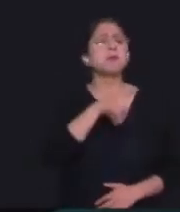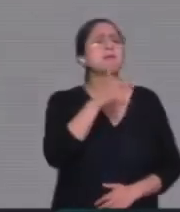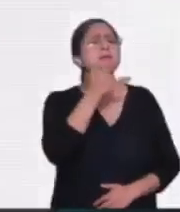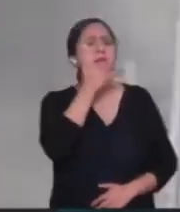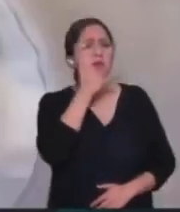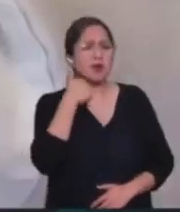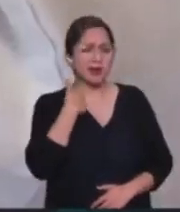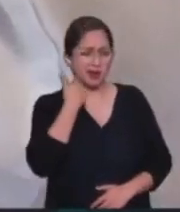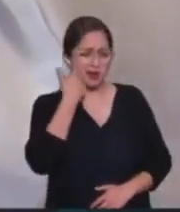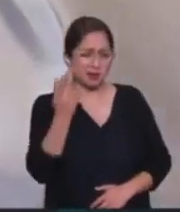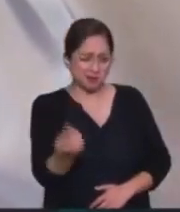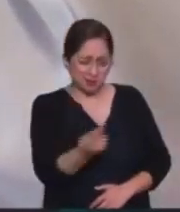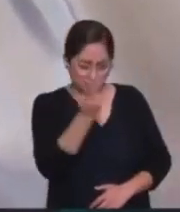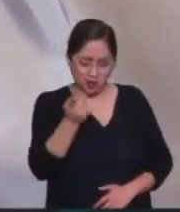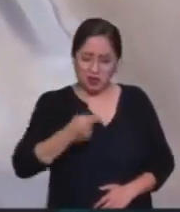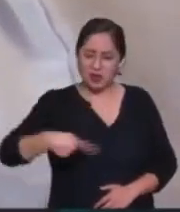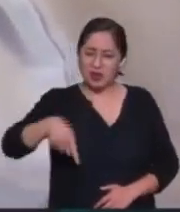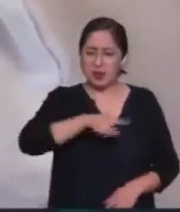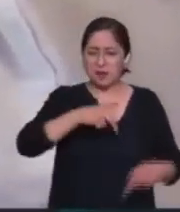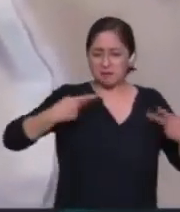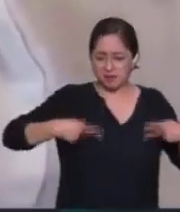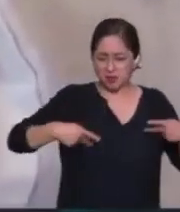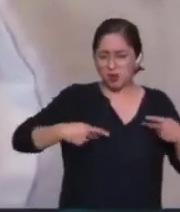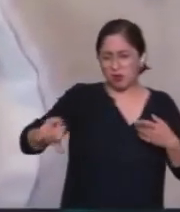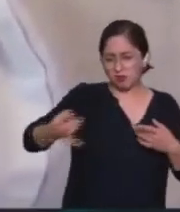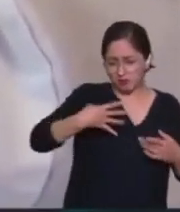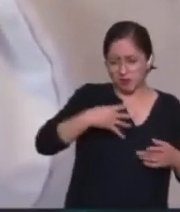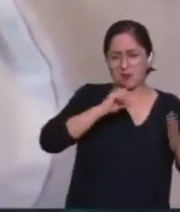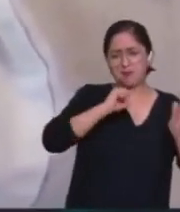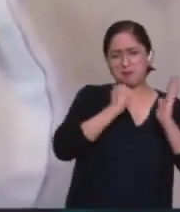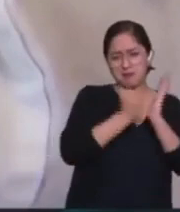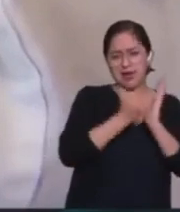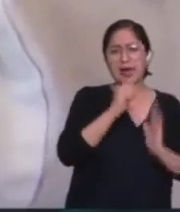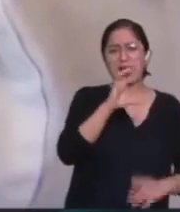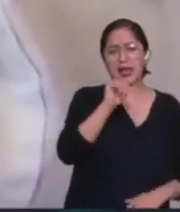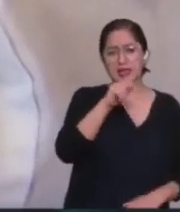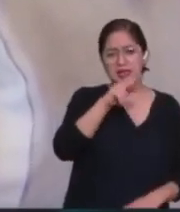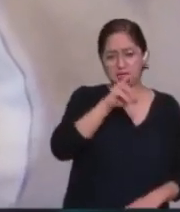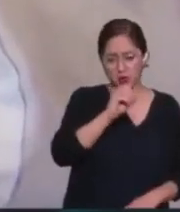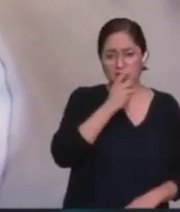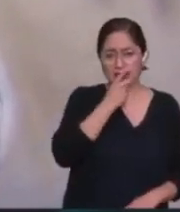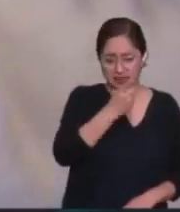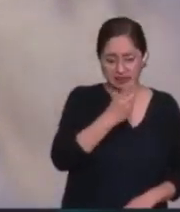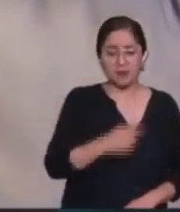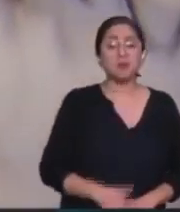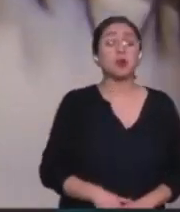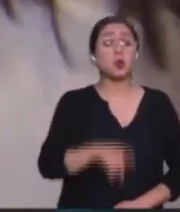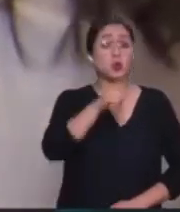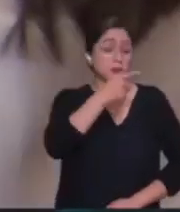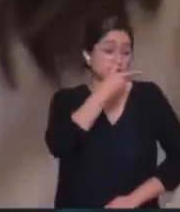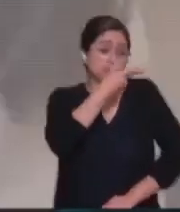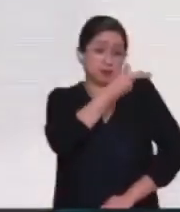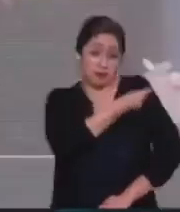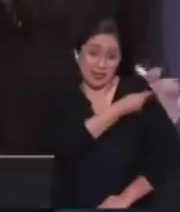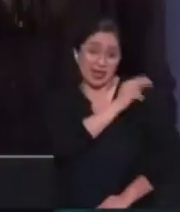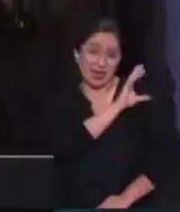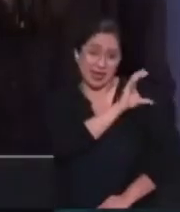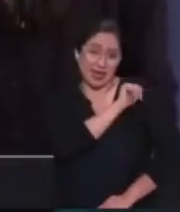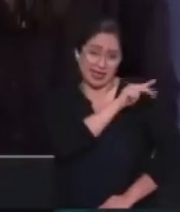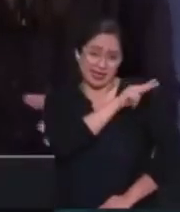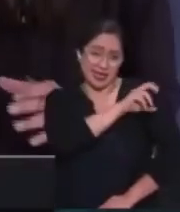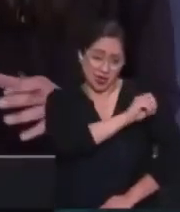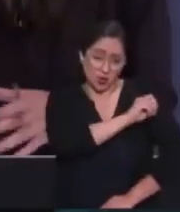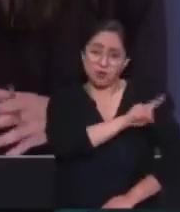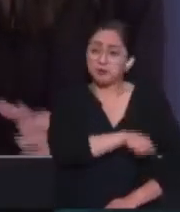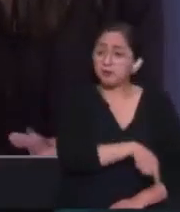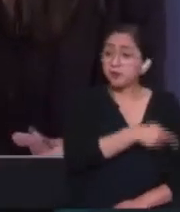una de nuestra audiencia que dice, ya que estamos hablando de CanSino, ¿hay algún problema si después de recibir la vacuna de CanSino se administra una dosis de